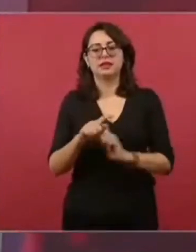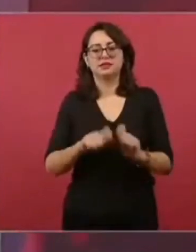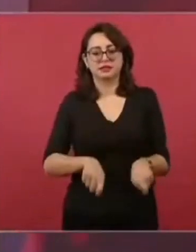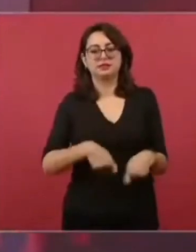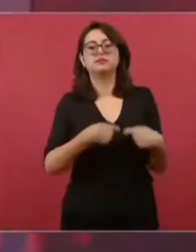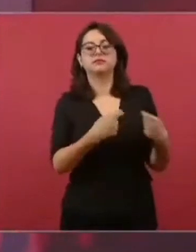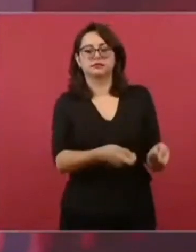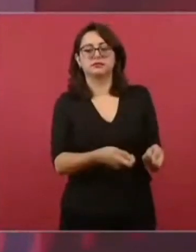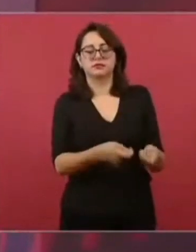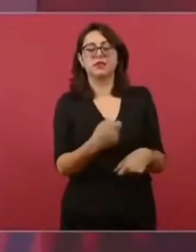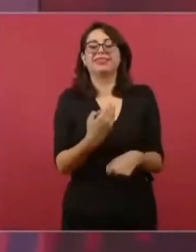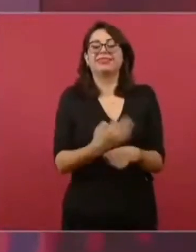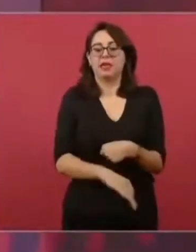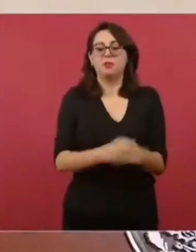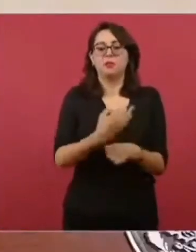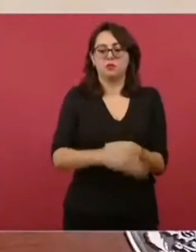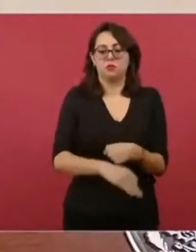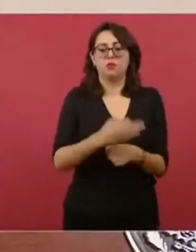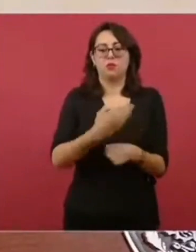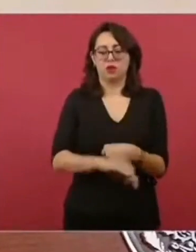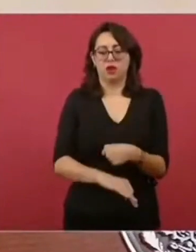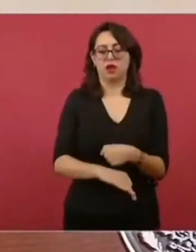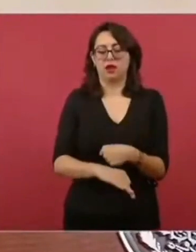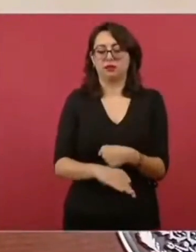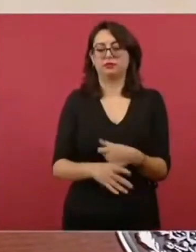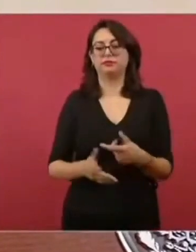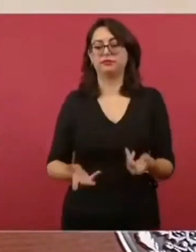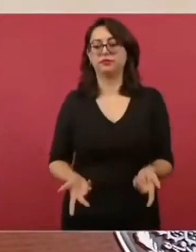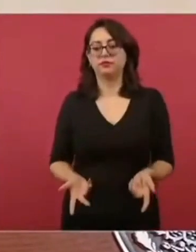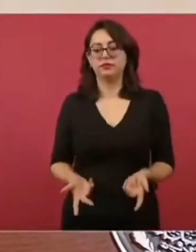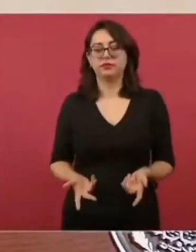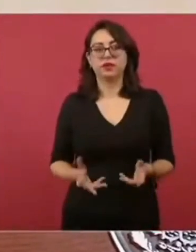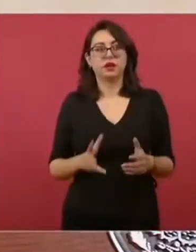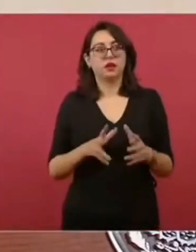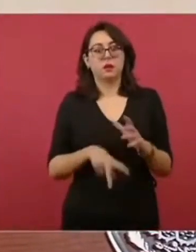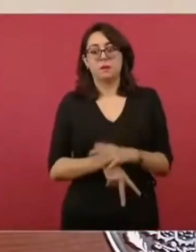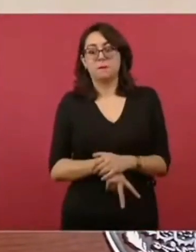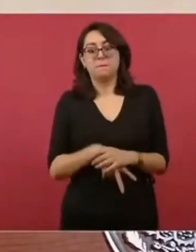dejar, sí, esa secretaría sin dirección.